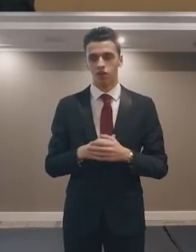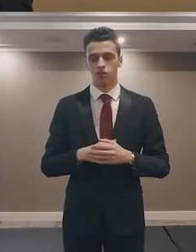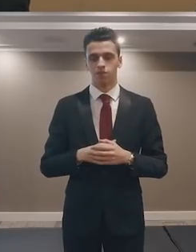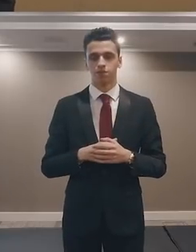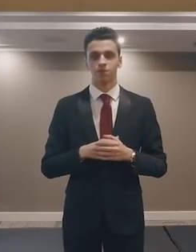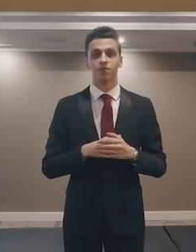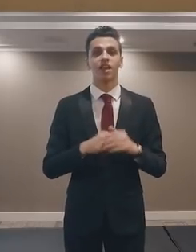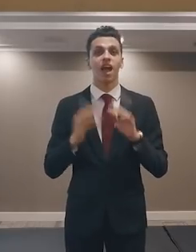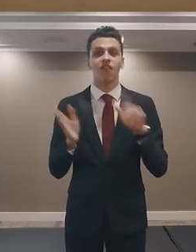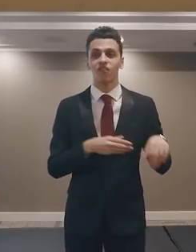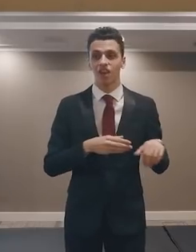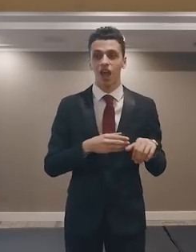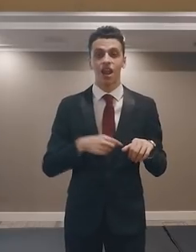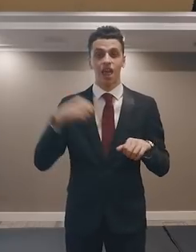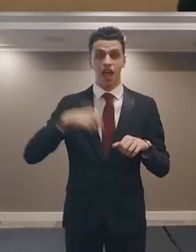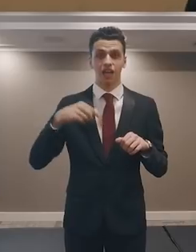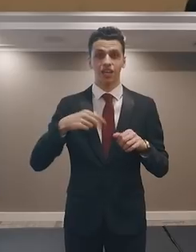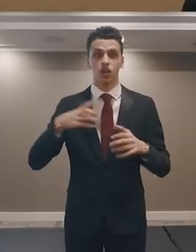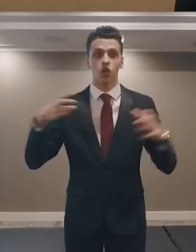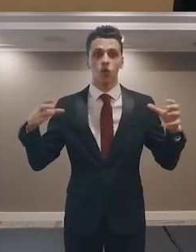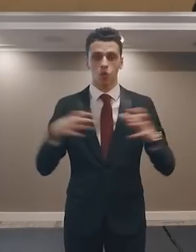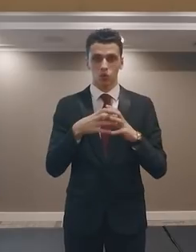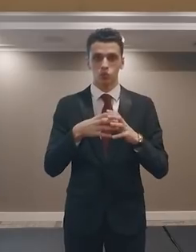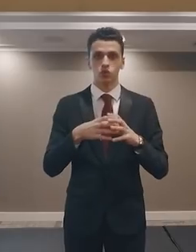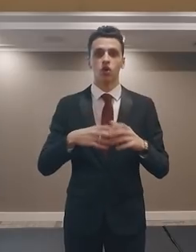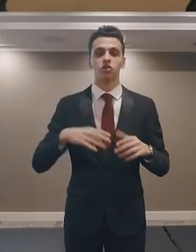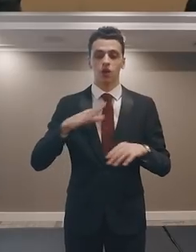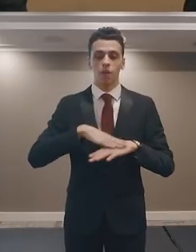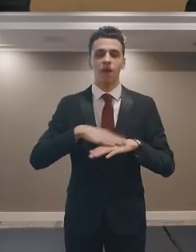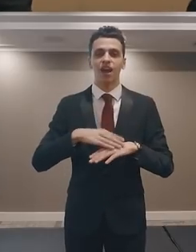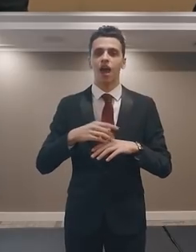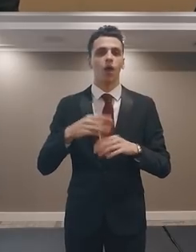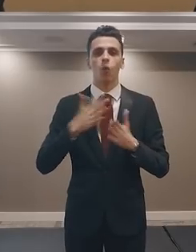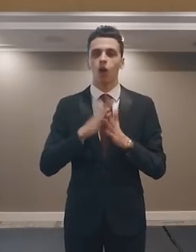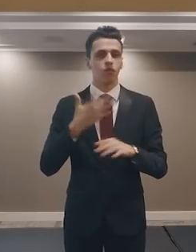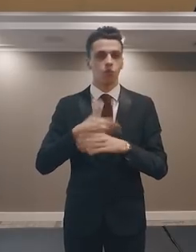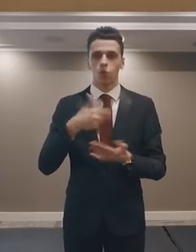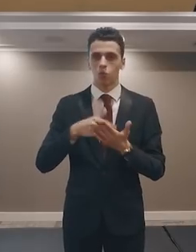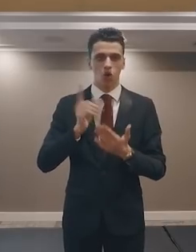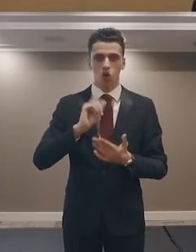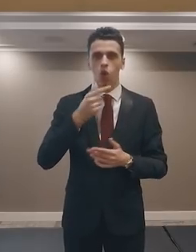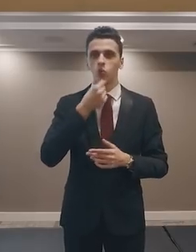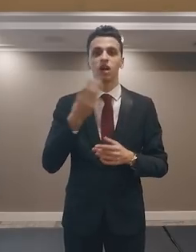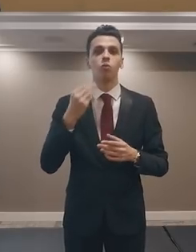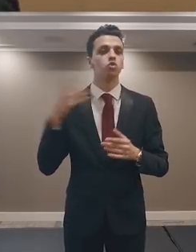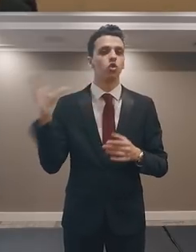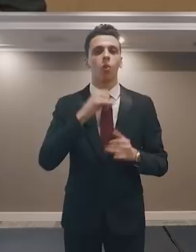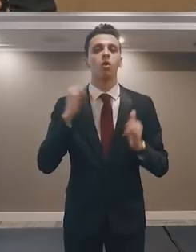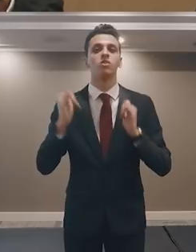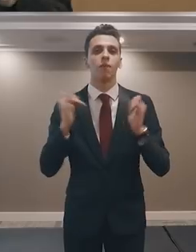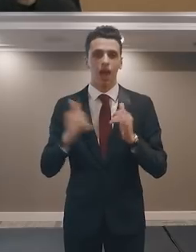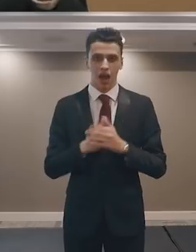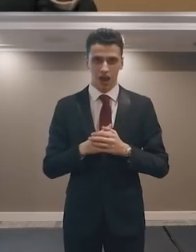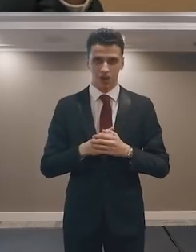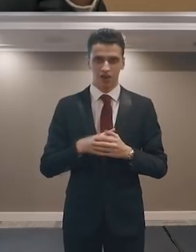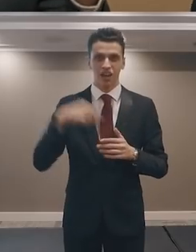aquí en lugar de jugar al fútbol y entrenar que hacemos nos juntamos para amenazar con recorrer el mundo para visitar países con 27 años hoy